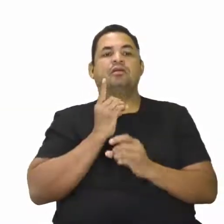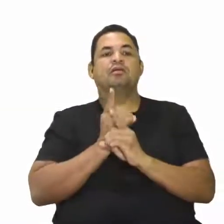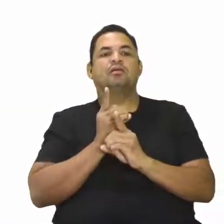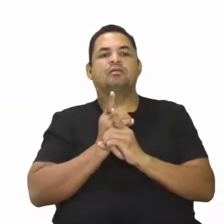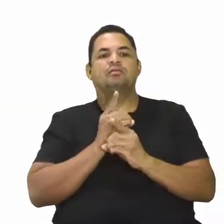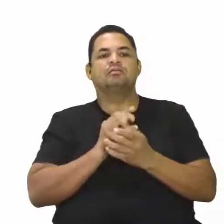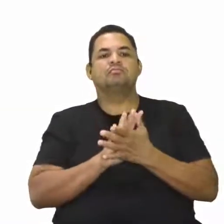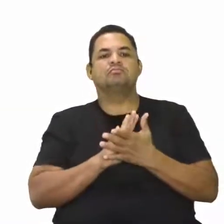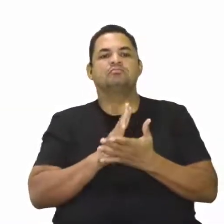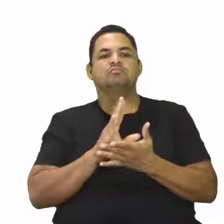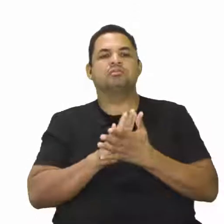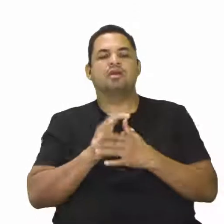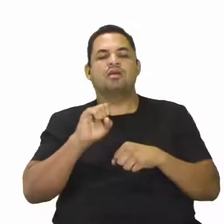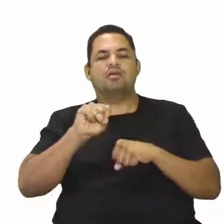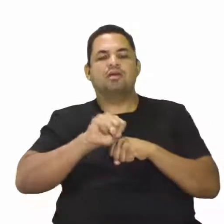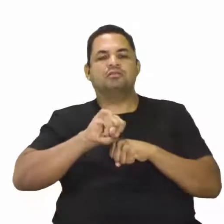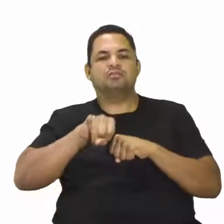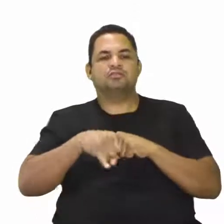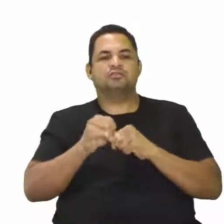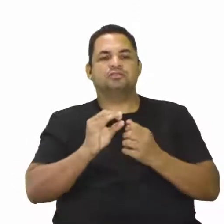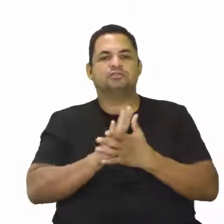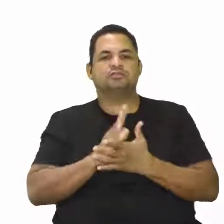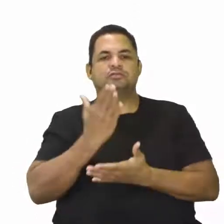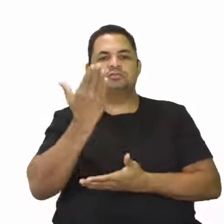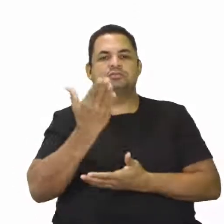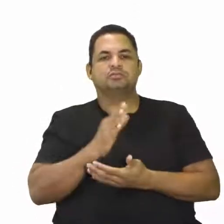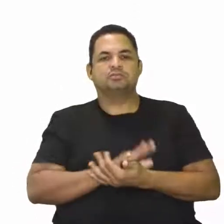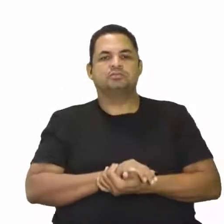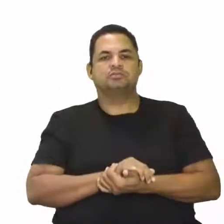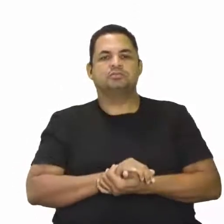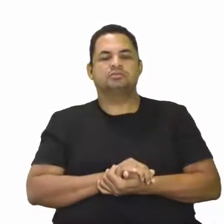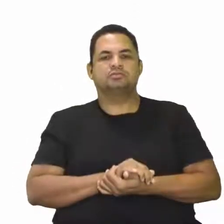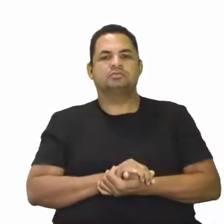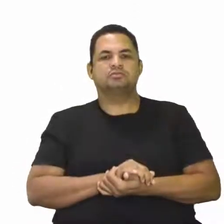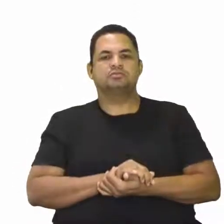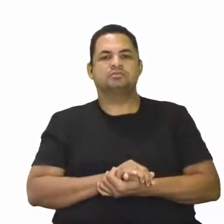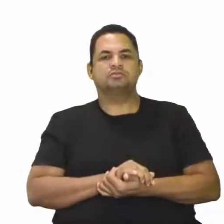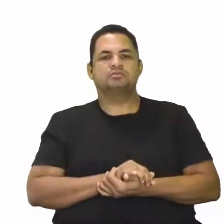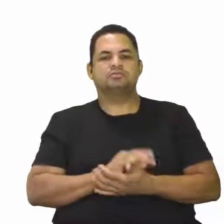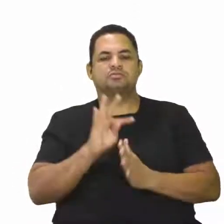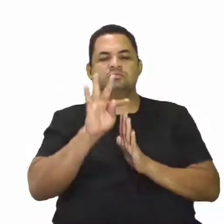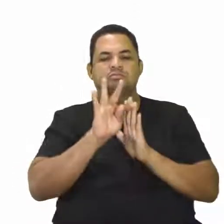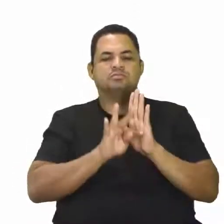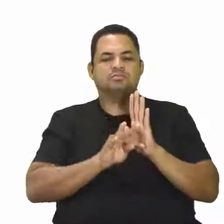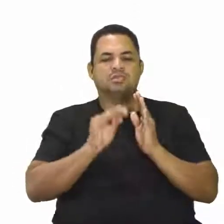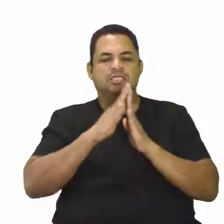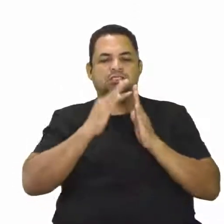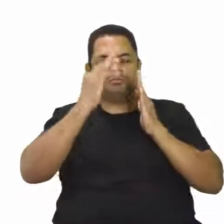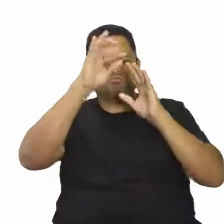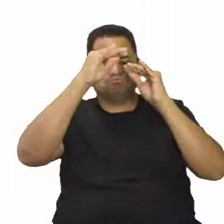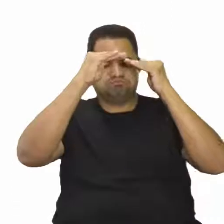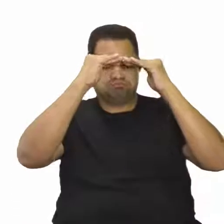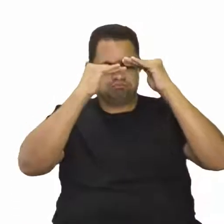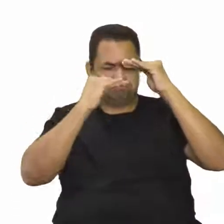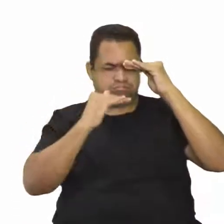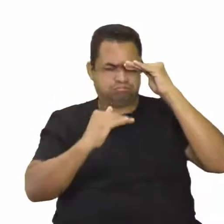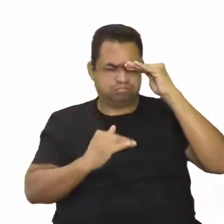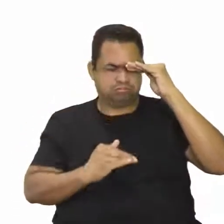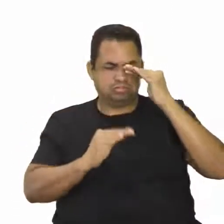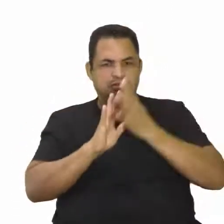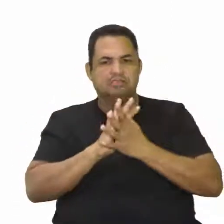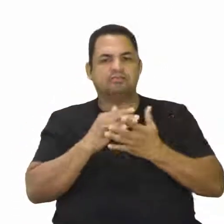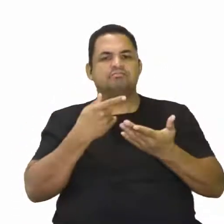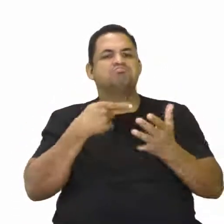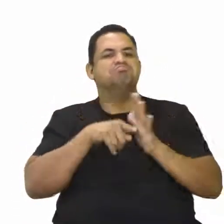grau do adjetivo altíssimo. Olha só como é que são os textos, né? Um texto imenso para fazer uma